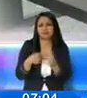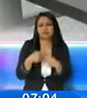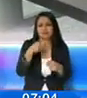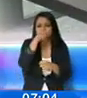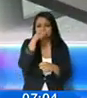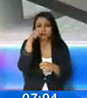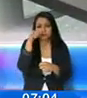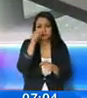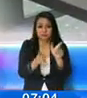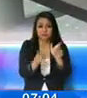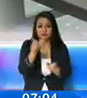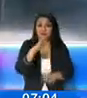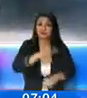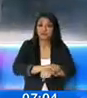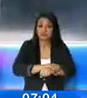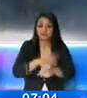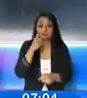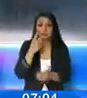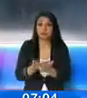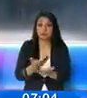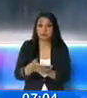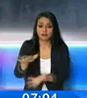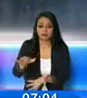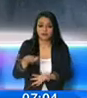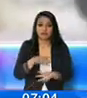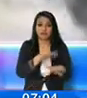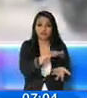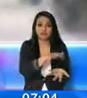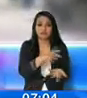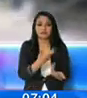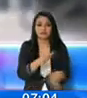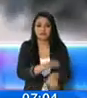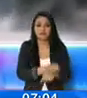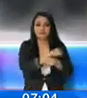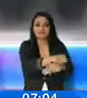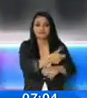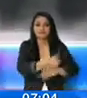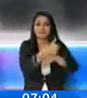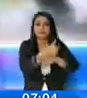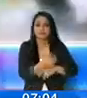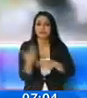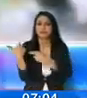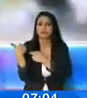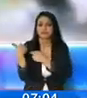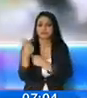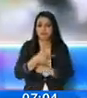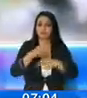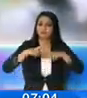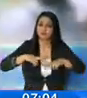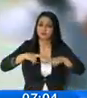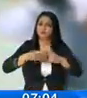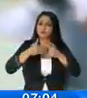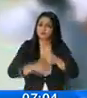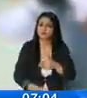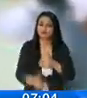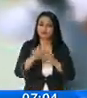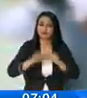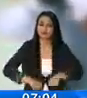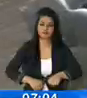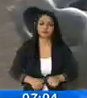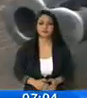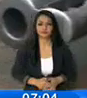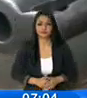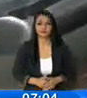y la evidencia encontrada fueron puestos a órdenes de las autoridades competentes para realizar la formulación